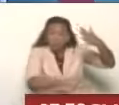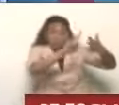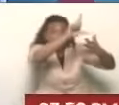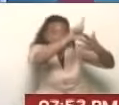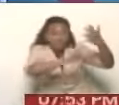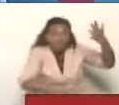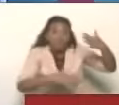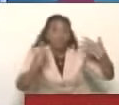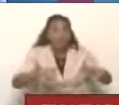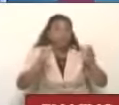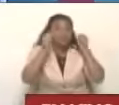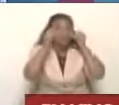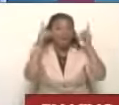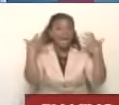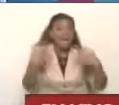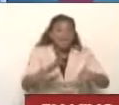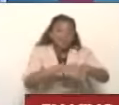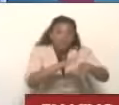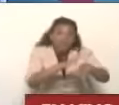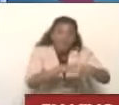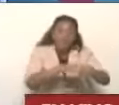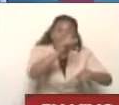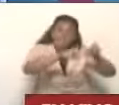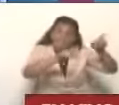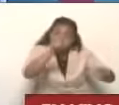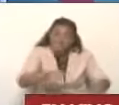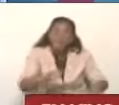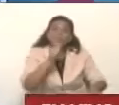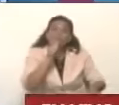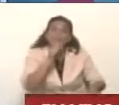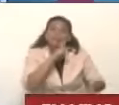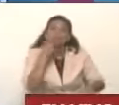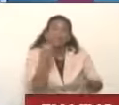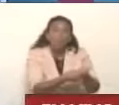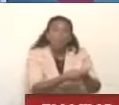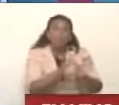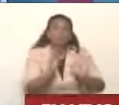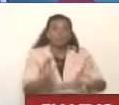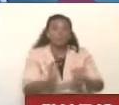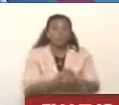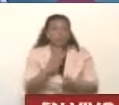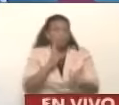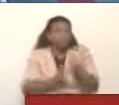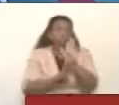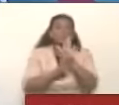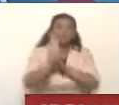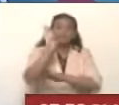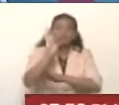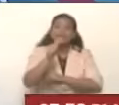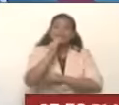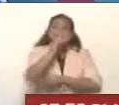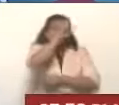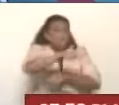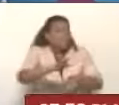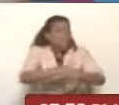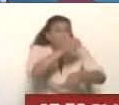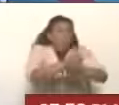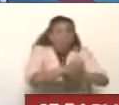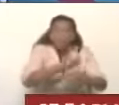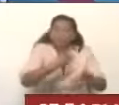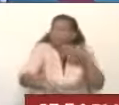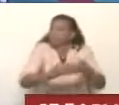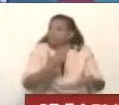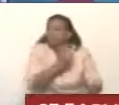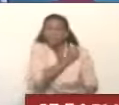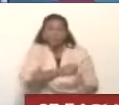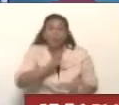Habrá grandes sorpresas, quizás, en los próximos días. Pero nosotros vamos para adelante, caiga quien caiga. De la